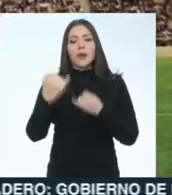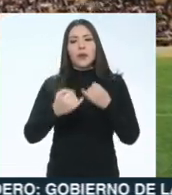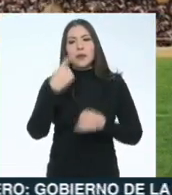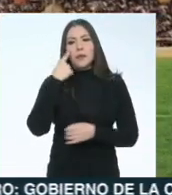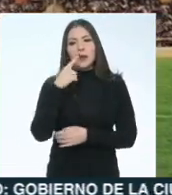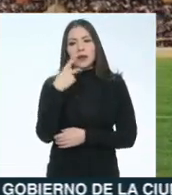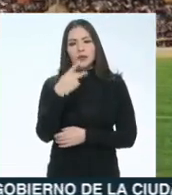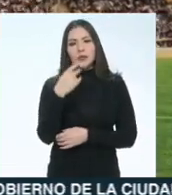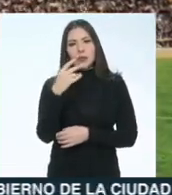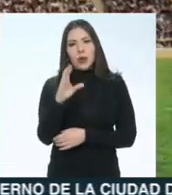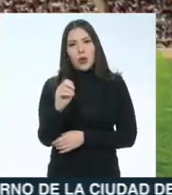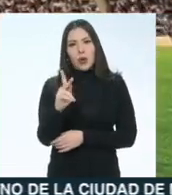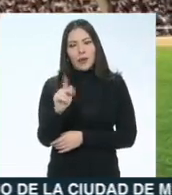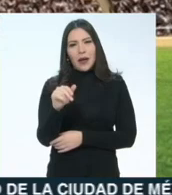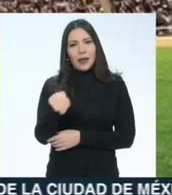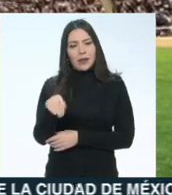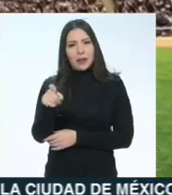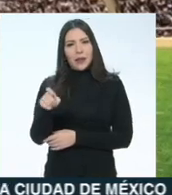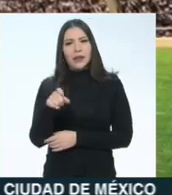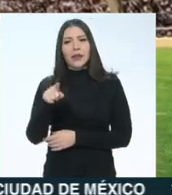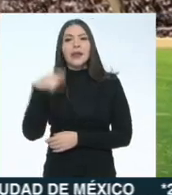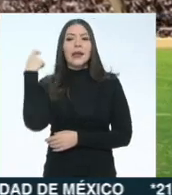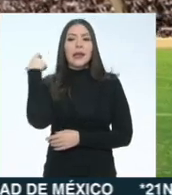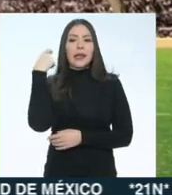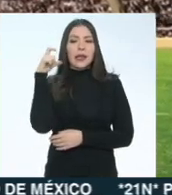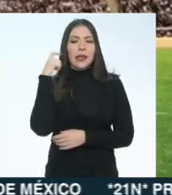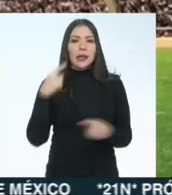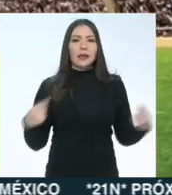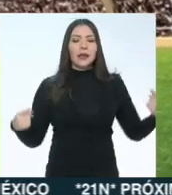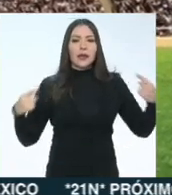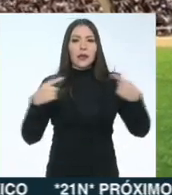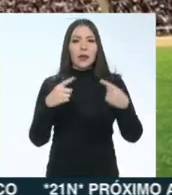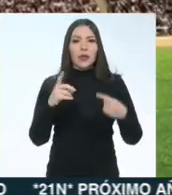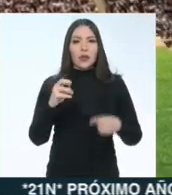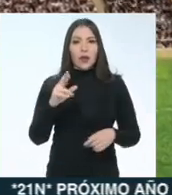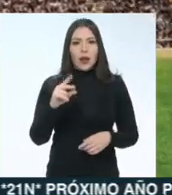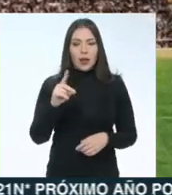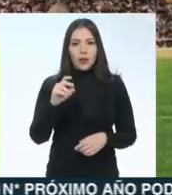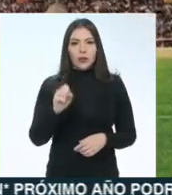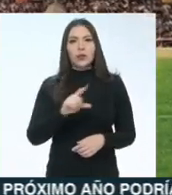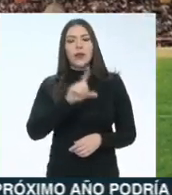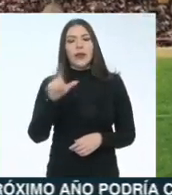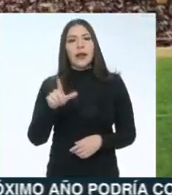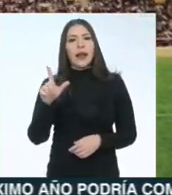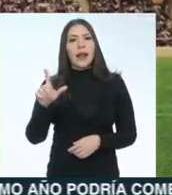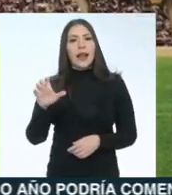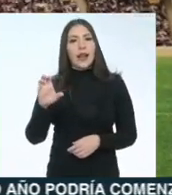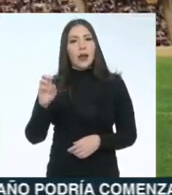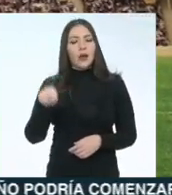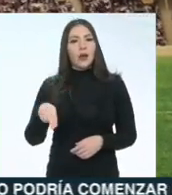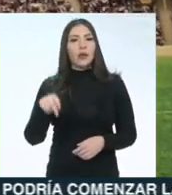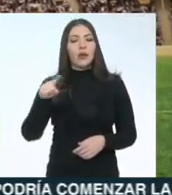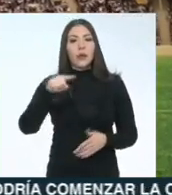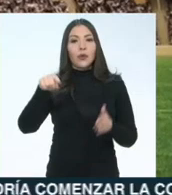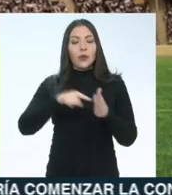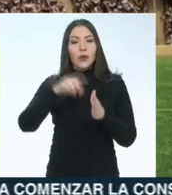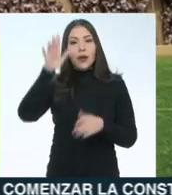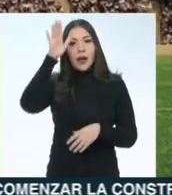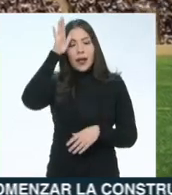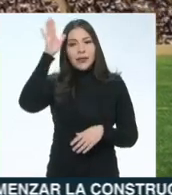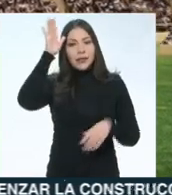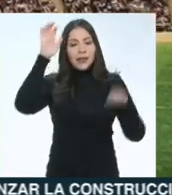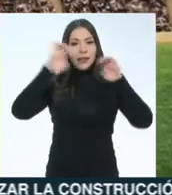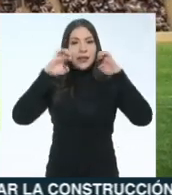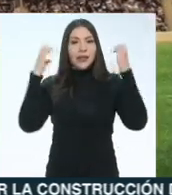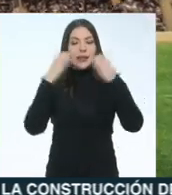Copa MX, donde Querétaro recibirá a Dorados y León visitará en la cancha del Estadio Azteca a Cruz Azul.